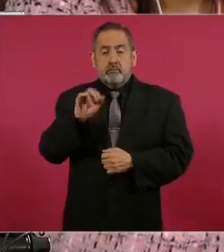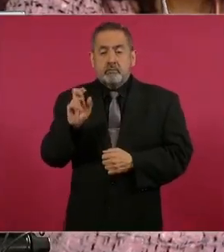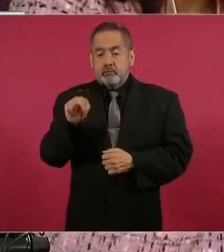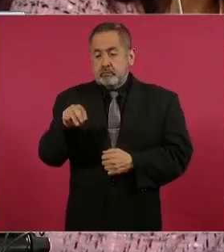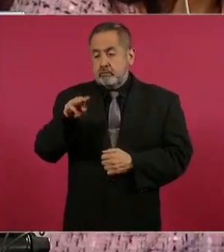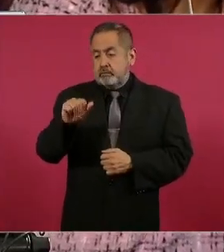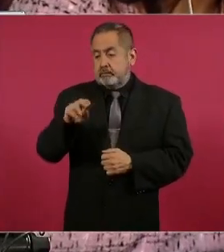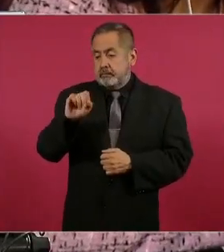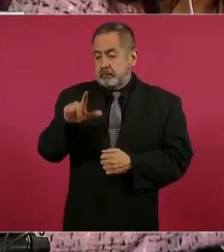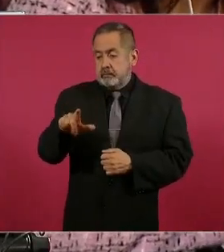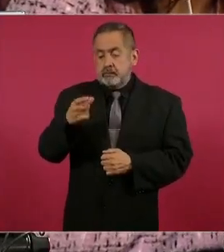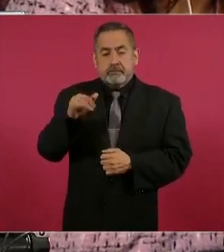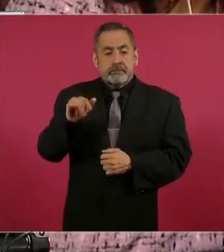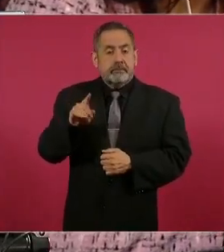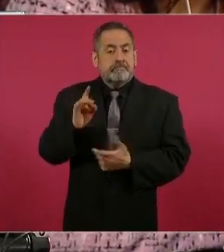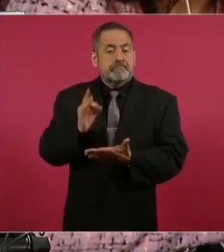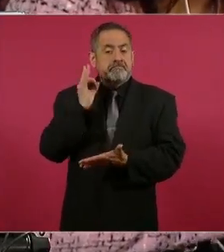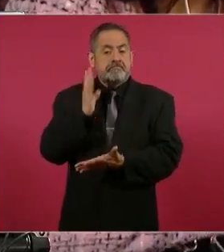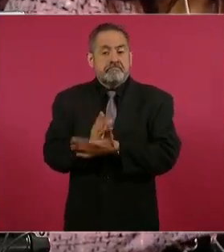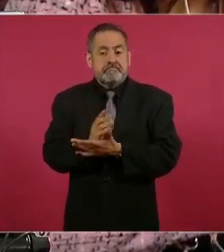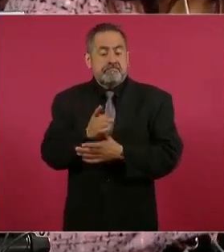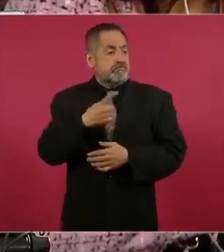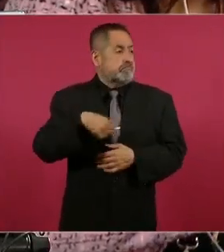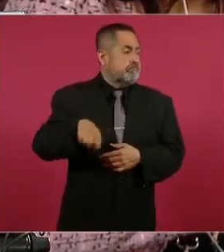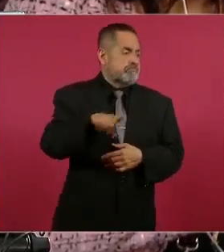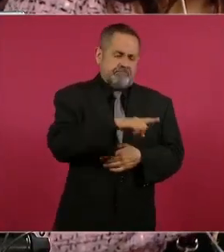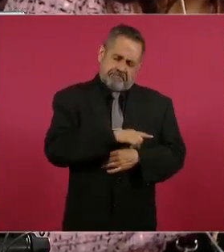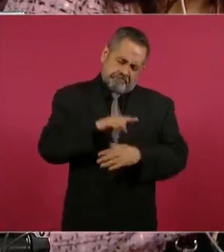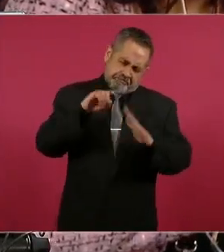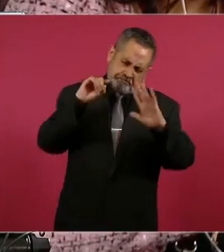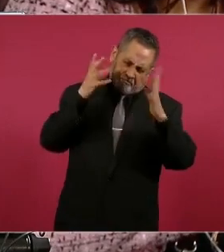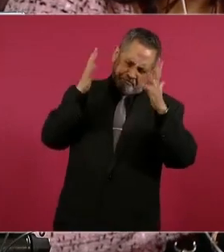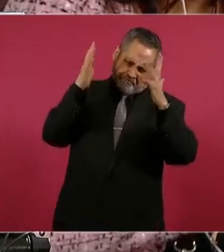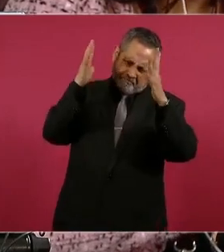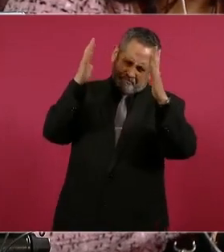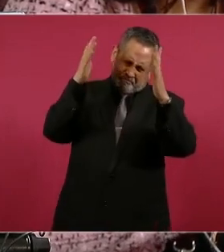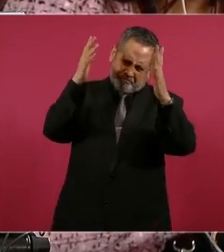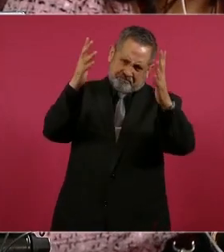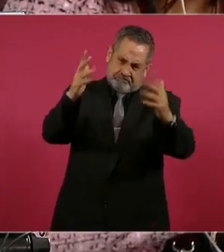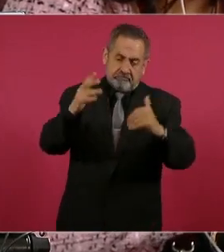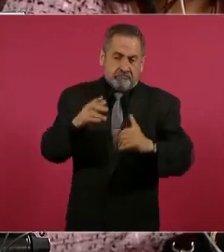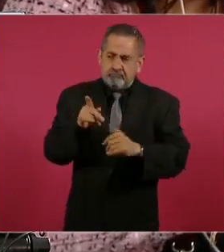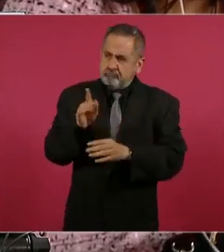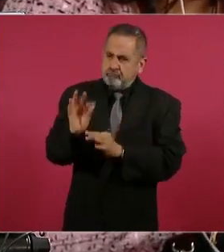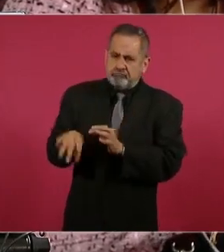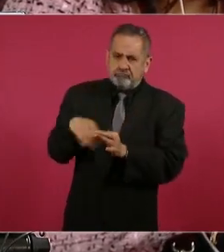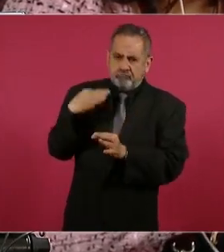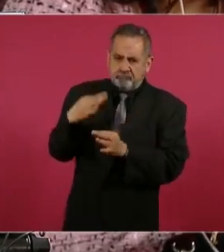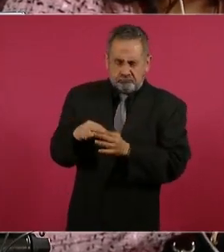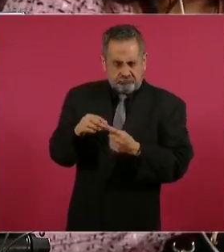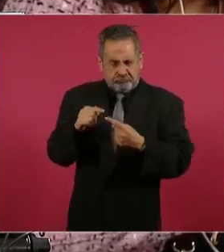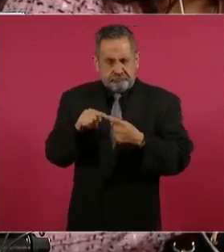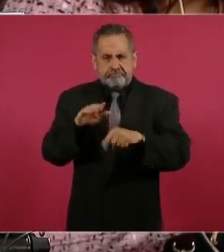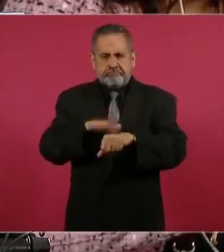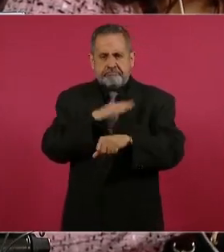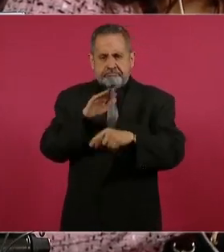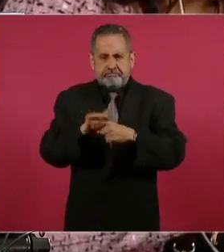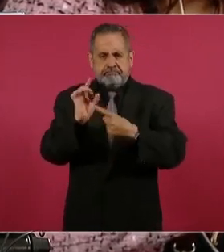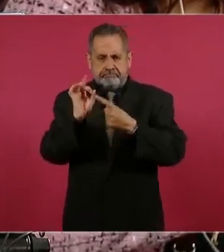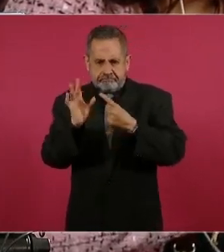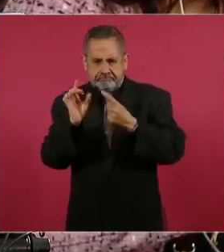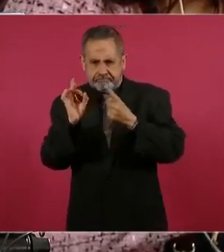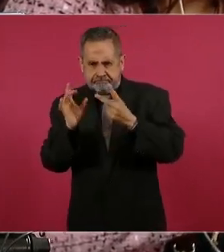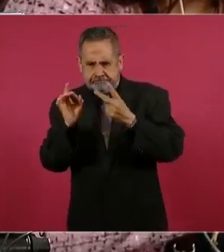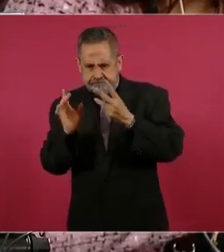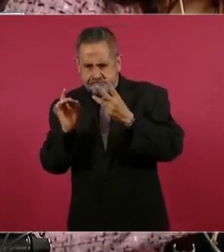Quijada fue el único que fue ovacionado con aplausos por el cumplimiento de todas las estrategias que se han